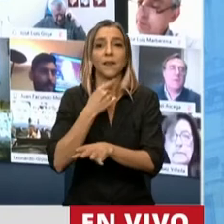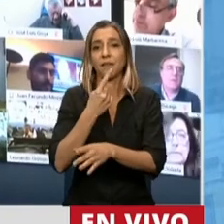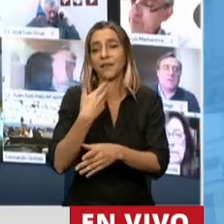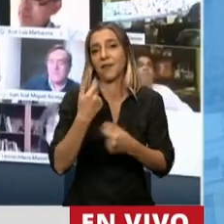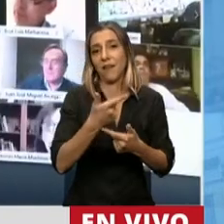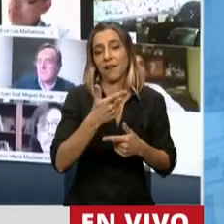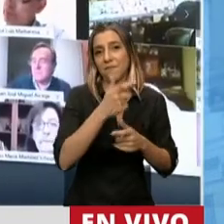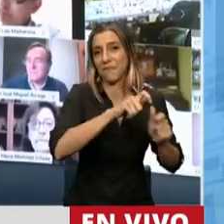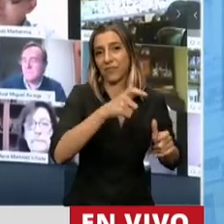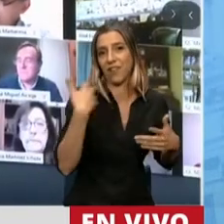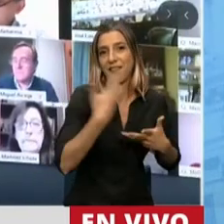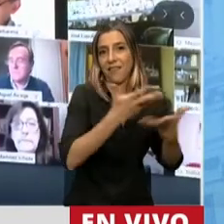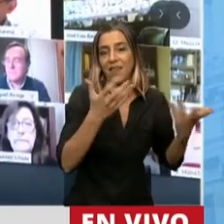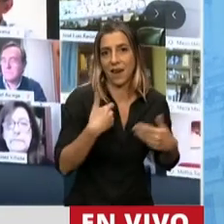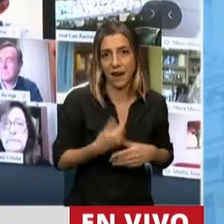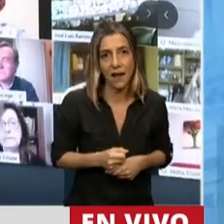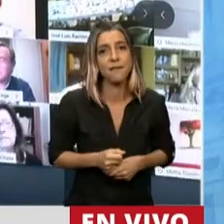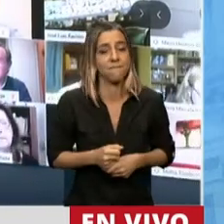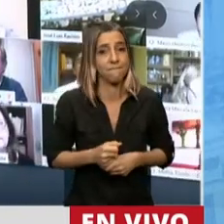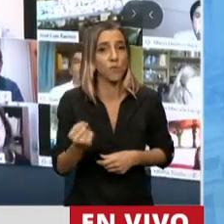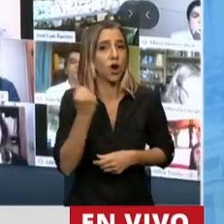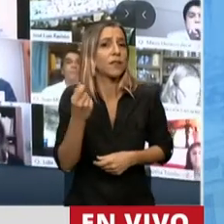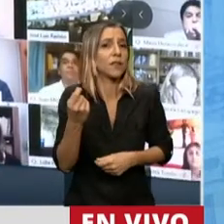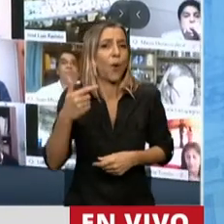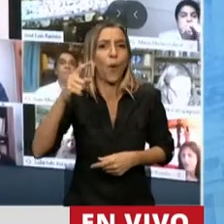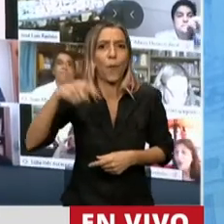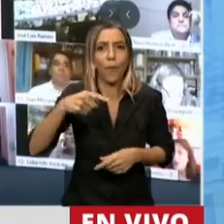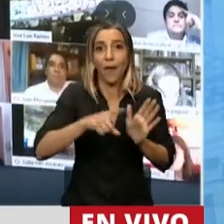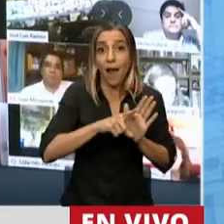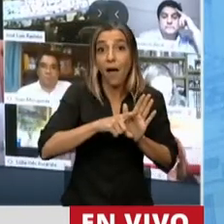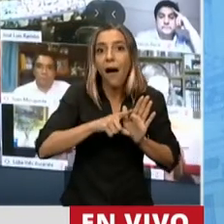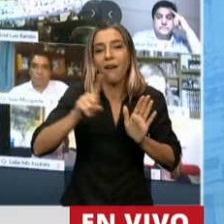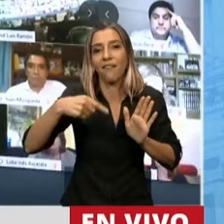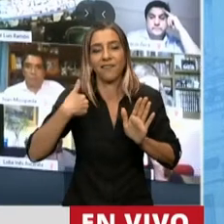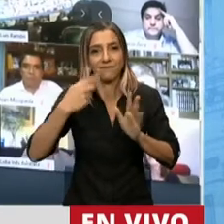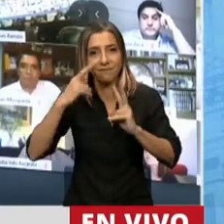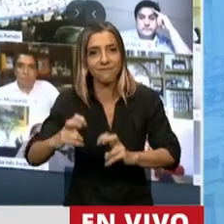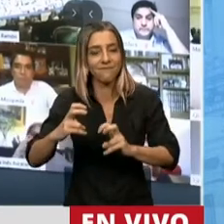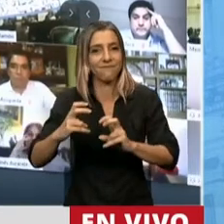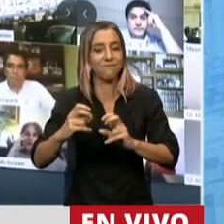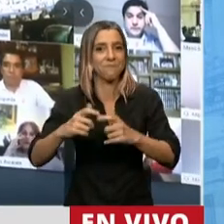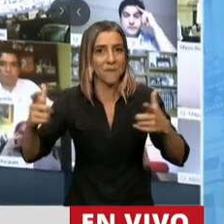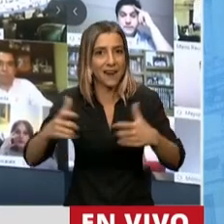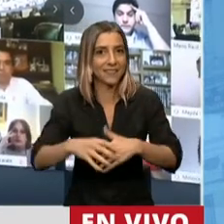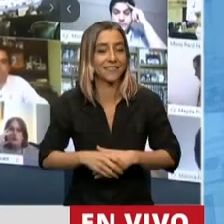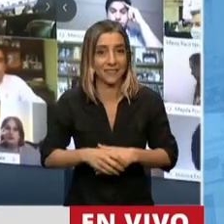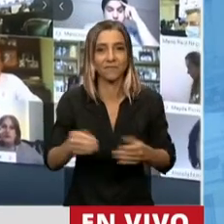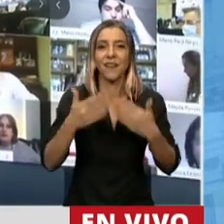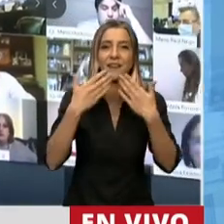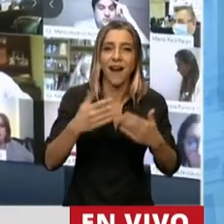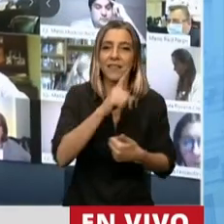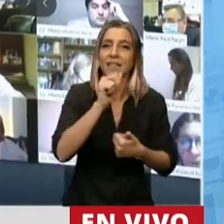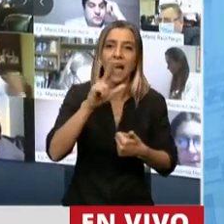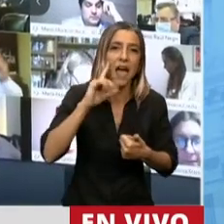sectores académicos y de la investigación. Quiero expresar el reconocimiento a Mario Fiad, a Soledad Carrizo, a Claudia